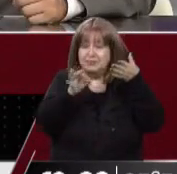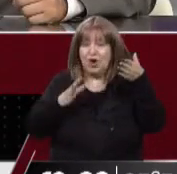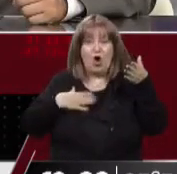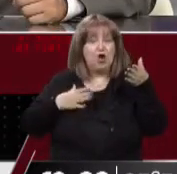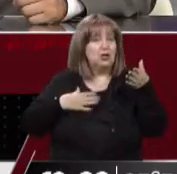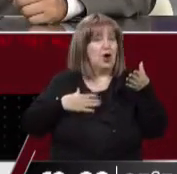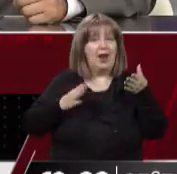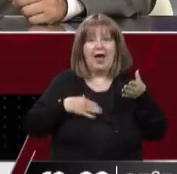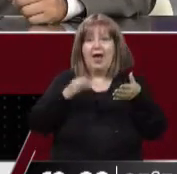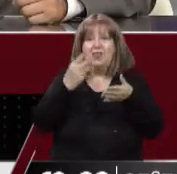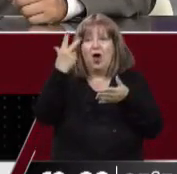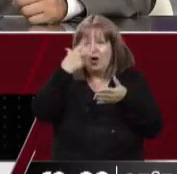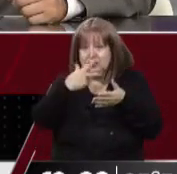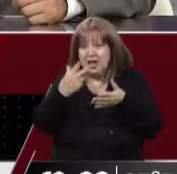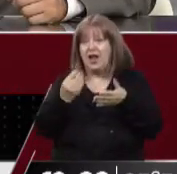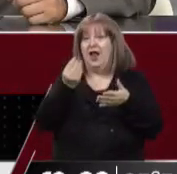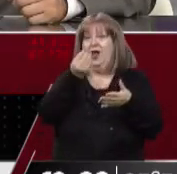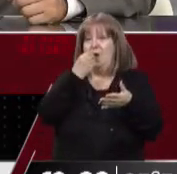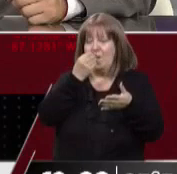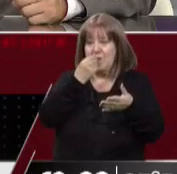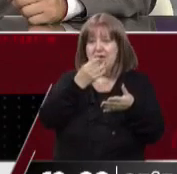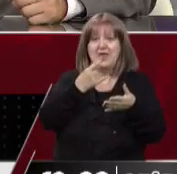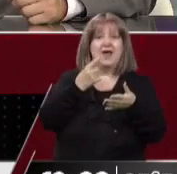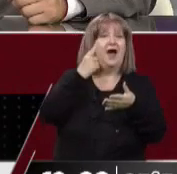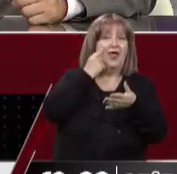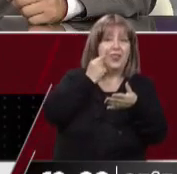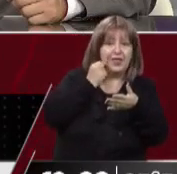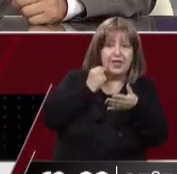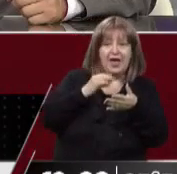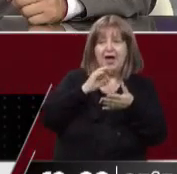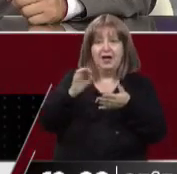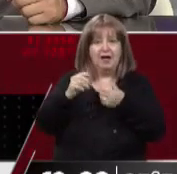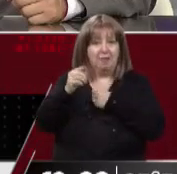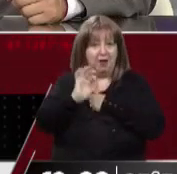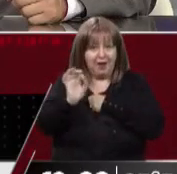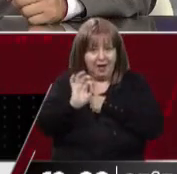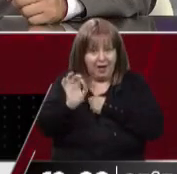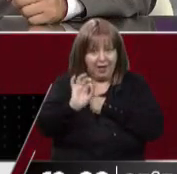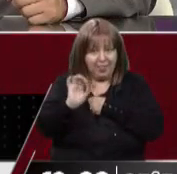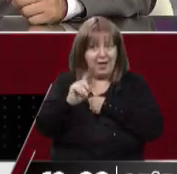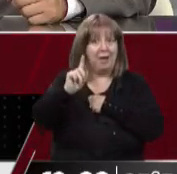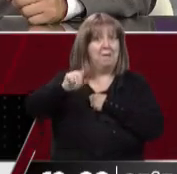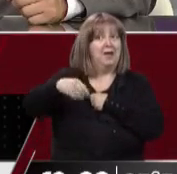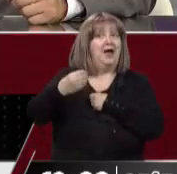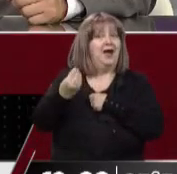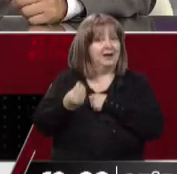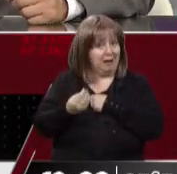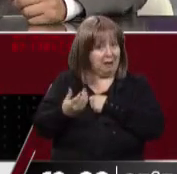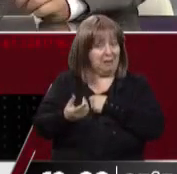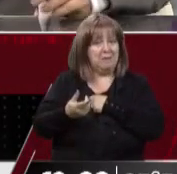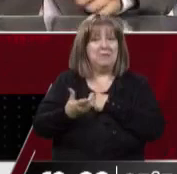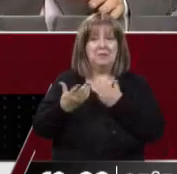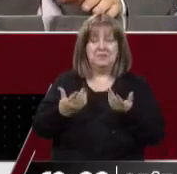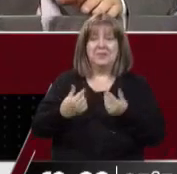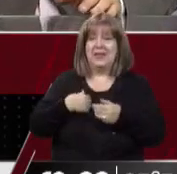salga, viste, claro, de lo que uno conoce o puede manejar. Digo, nos estás dando como mensajes, sí, acá maravillosos en todos los sentidos. No, que...